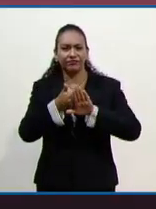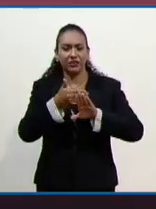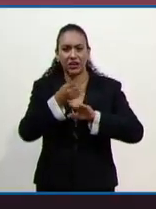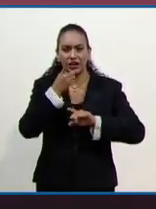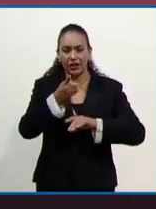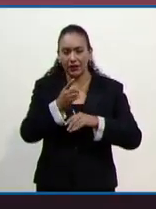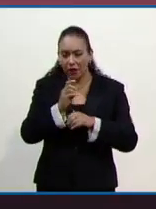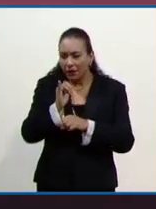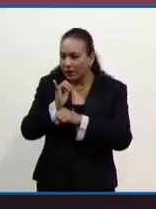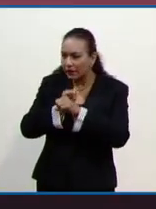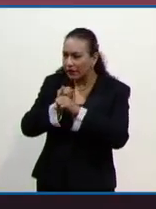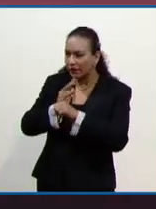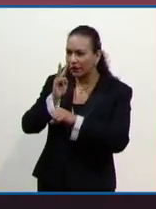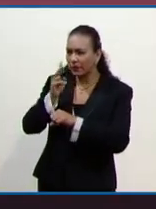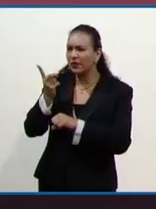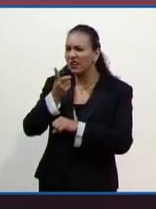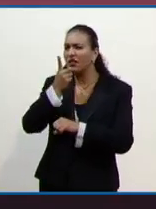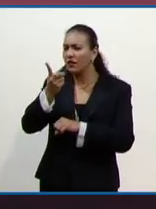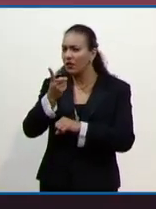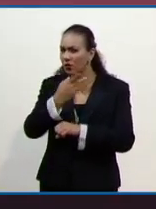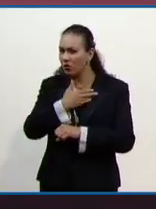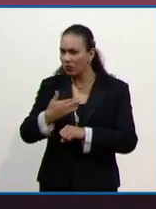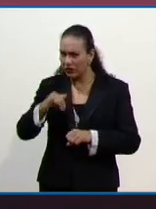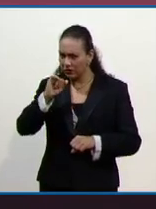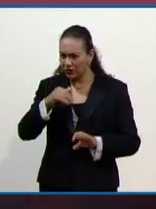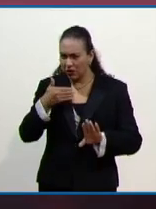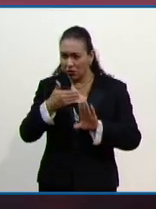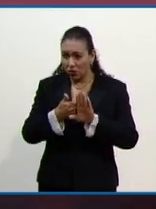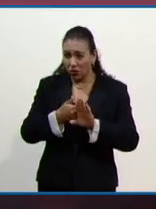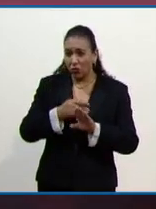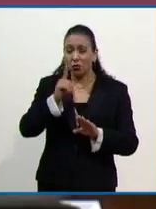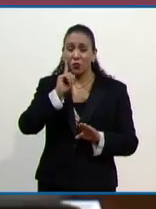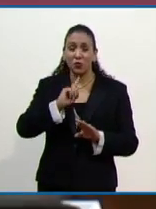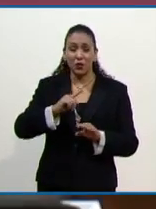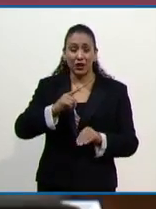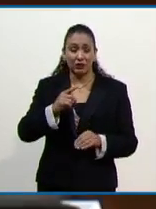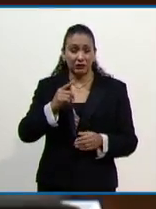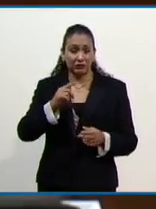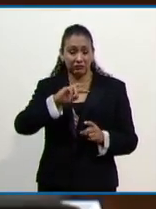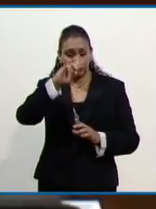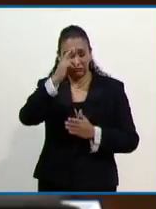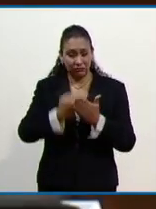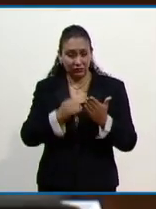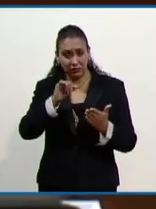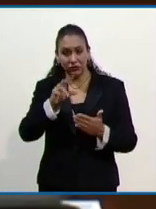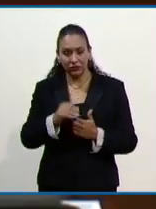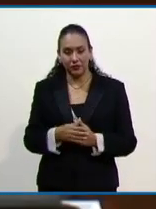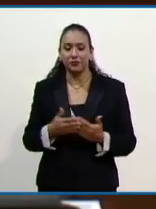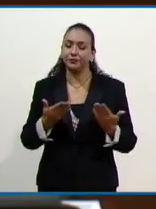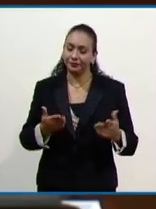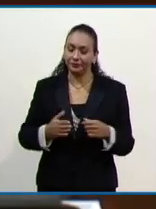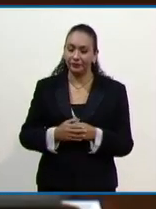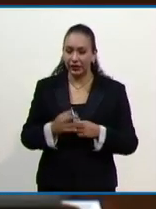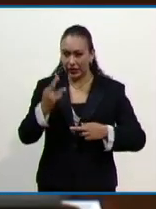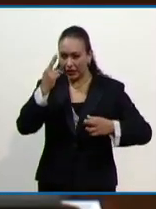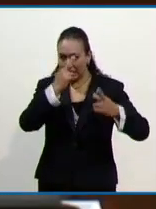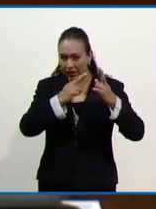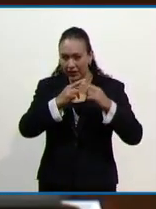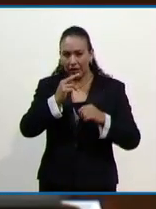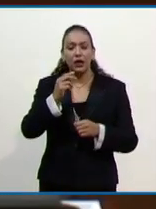expresiones analizadas no constituyeron violencia política de género. Desde mi perspectiva y mi criterio,